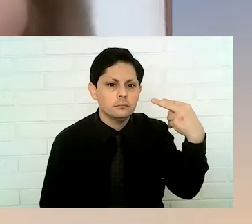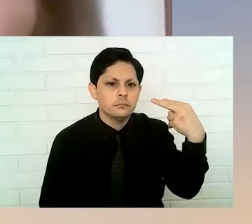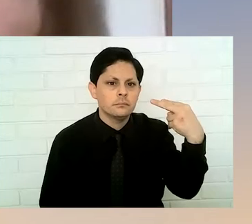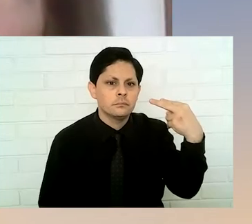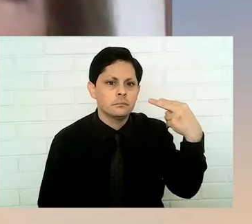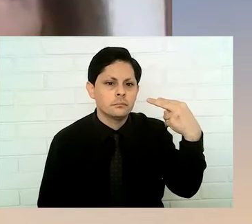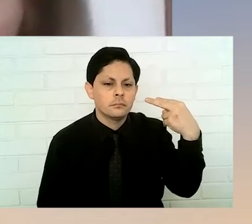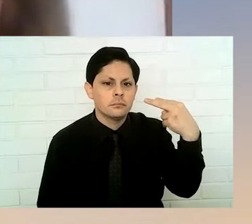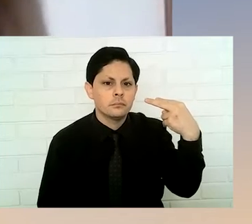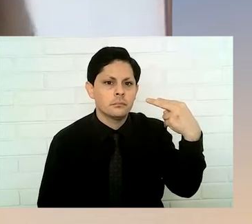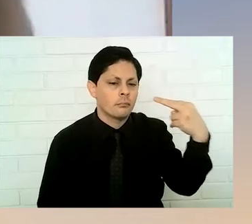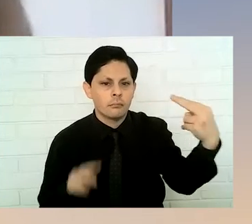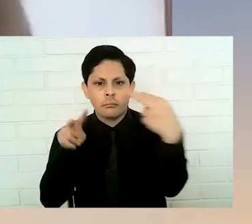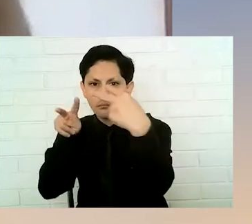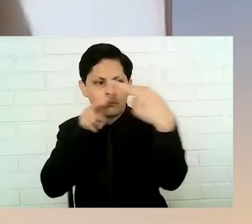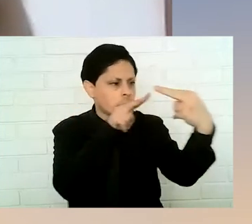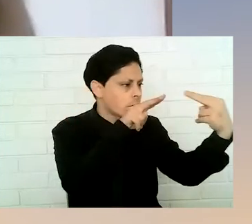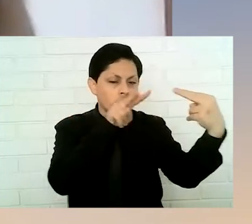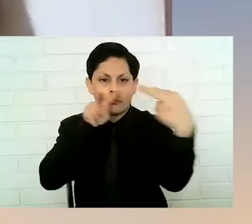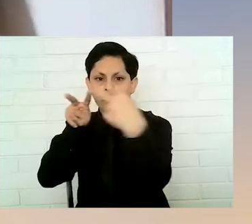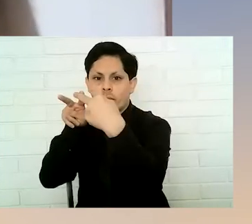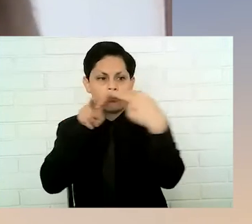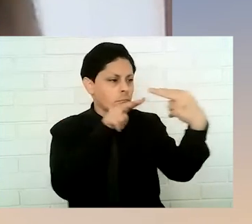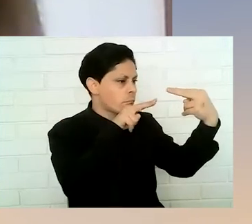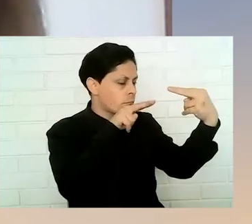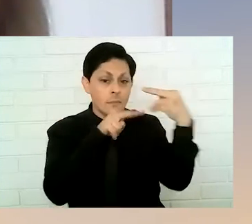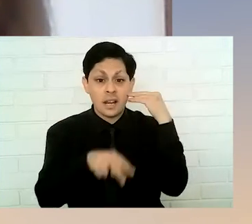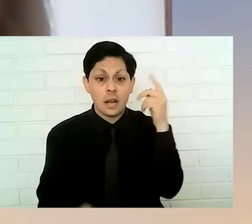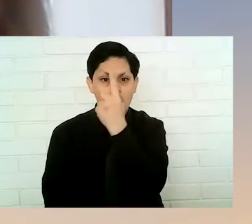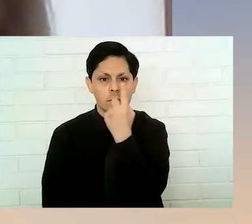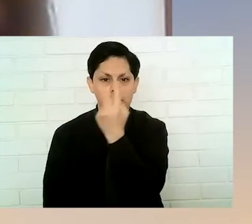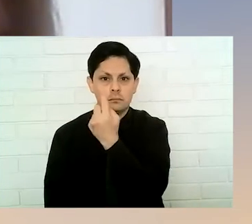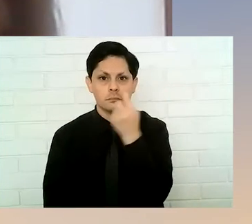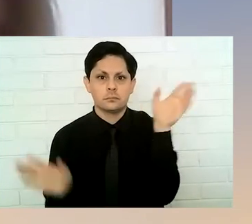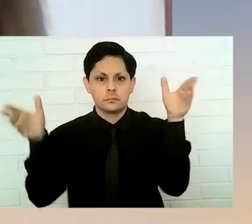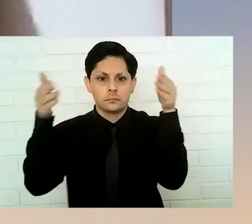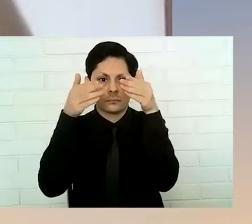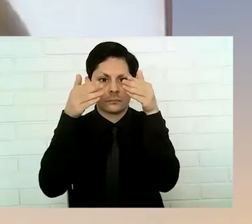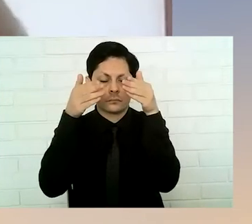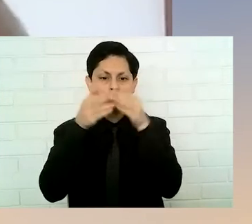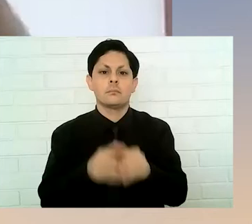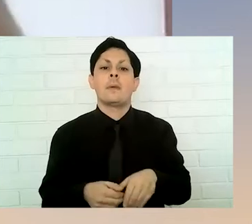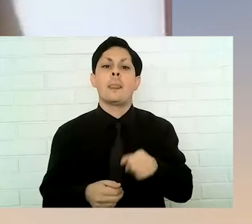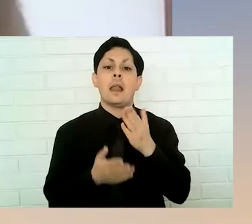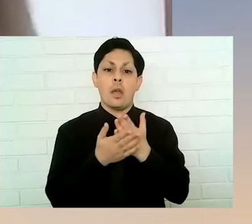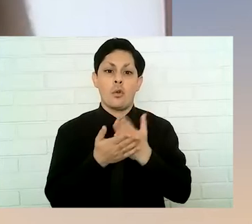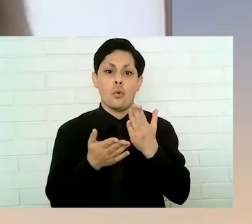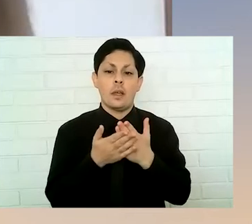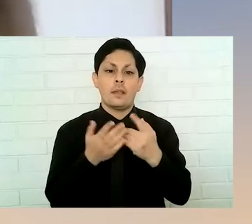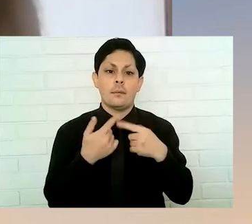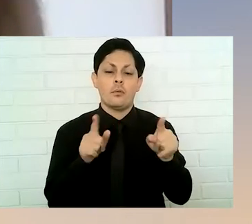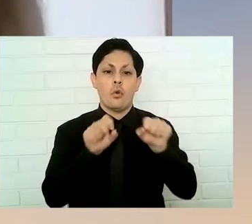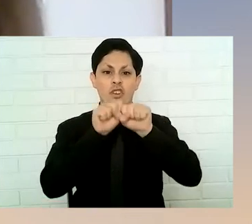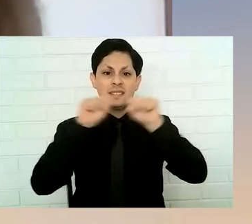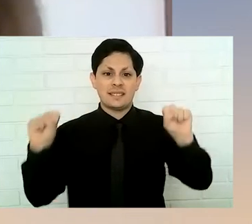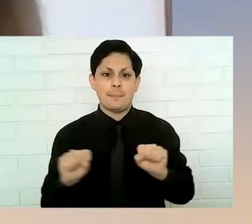era el esfuerzo que hacían las personas que se hacían cargo de la educación en las escuelas especiales o en sistemas